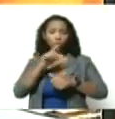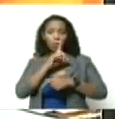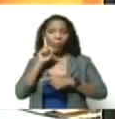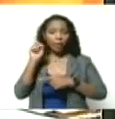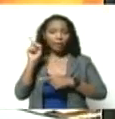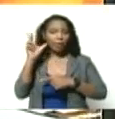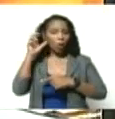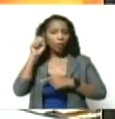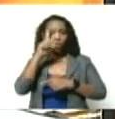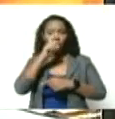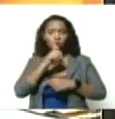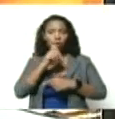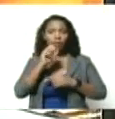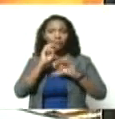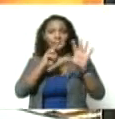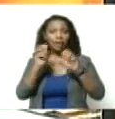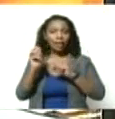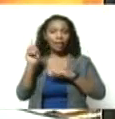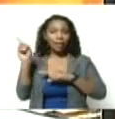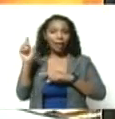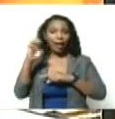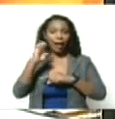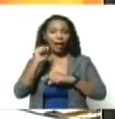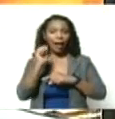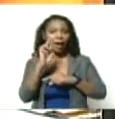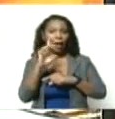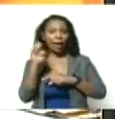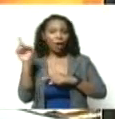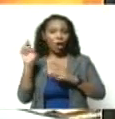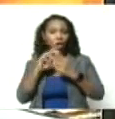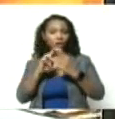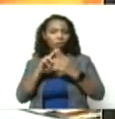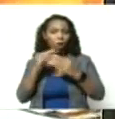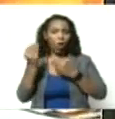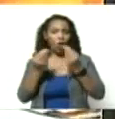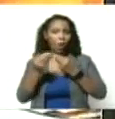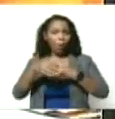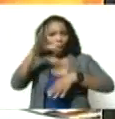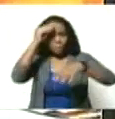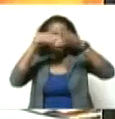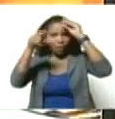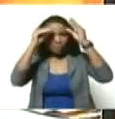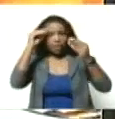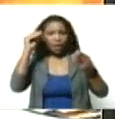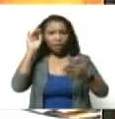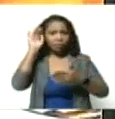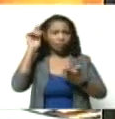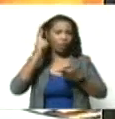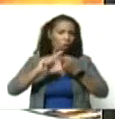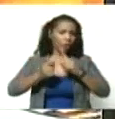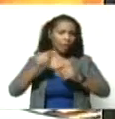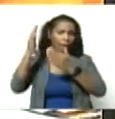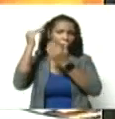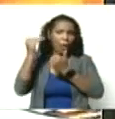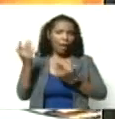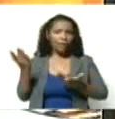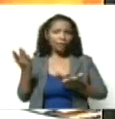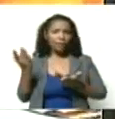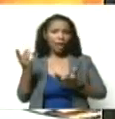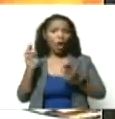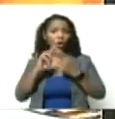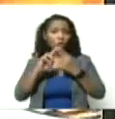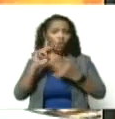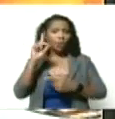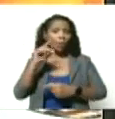los años 70. De Earle conocimos las lecciones y las esperanzas, pero también conoció a quien era